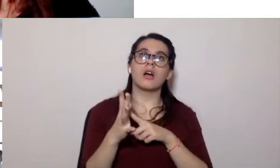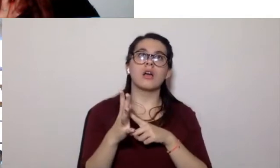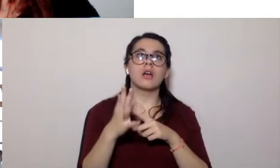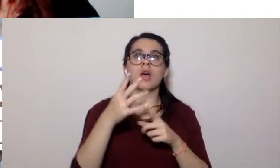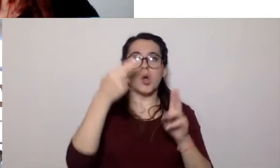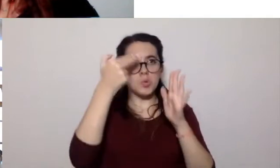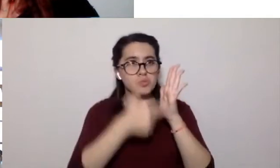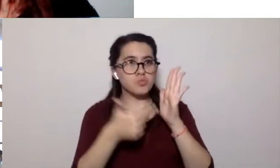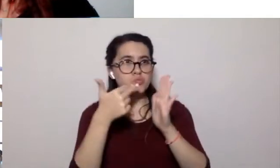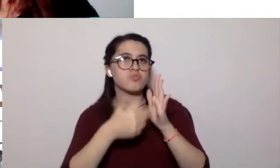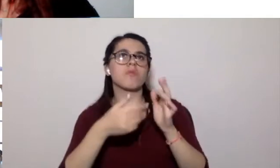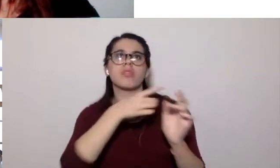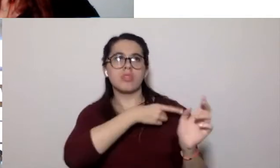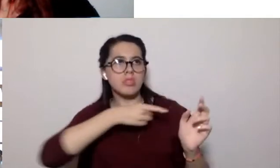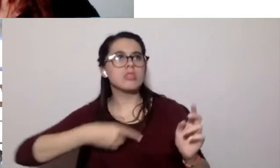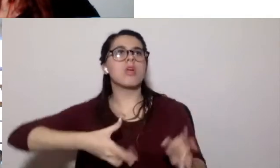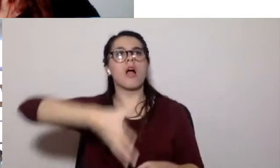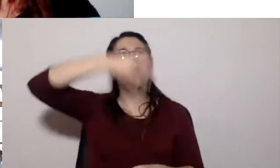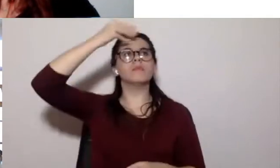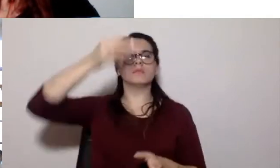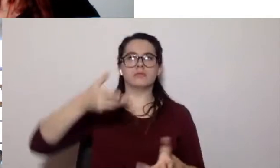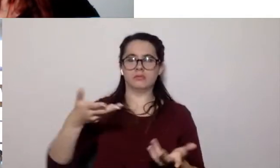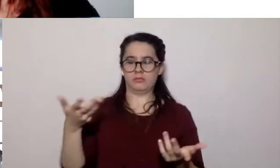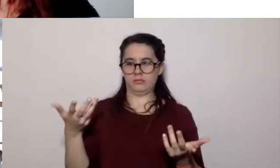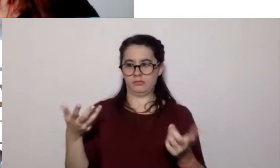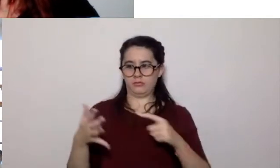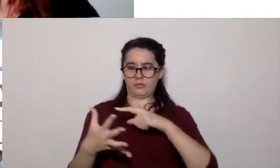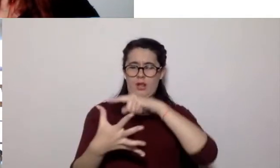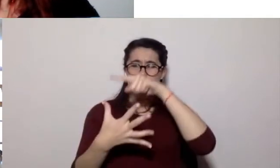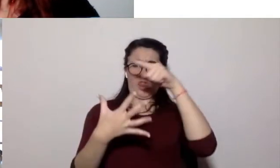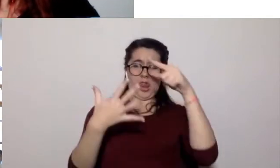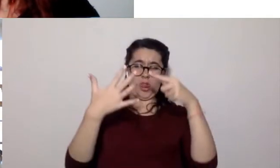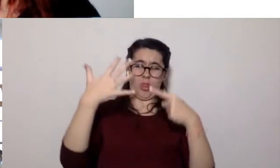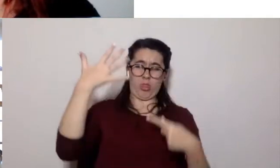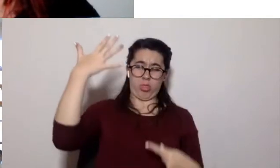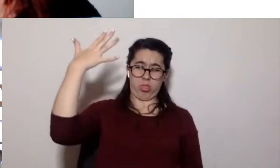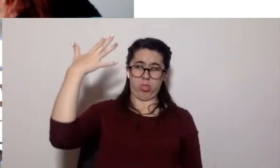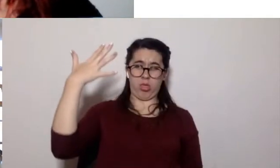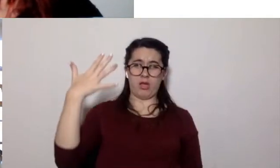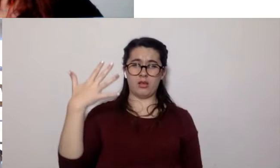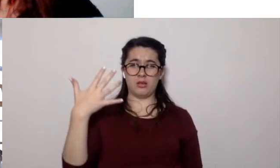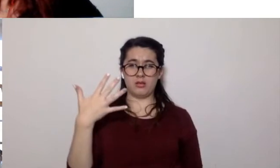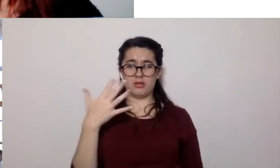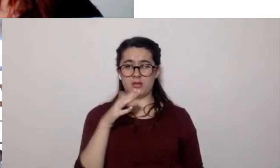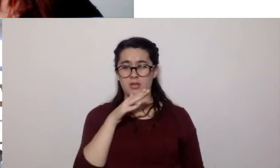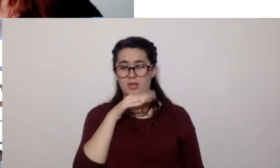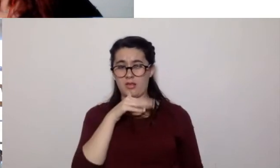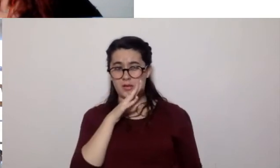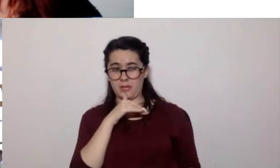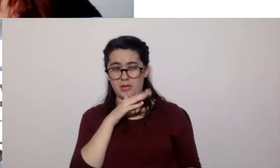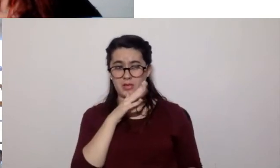empezaron a angustiarse por no hacer todas estas cosas, ¿no?